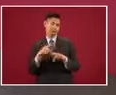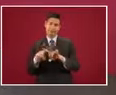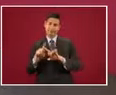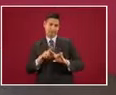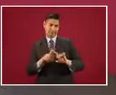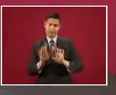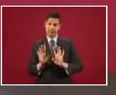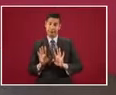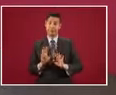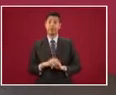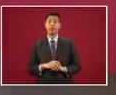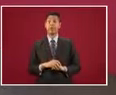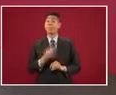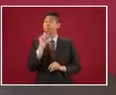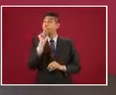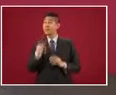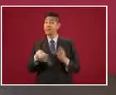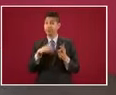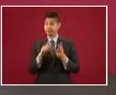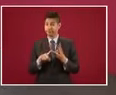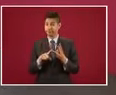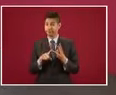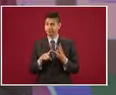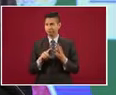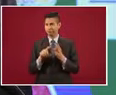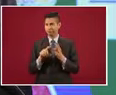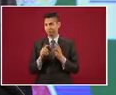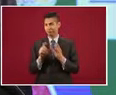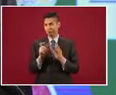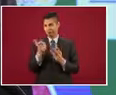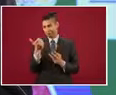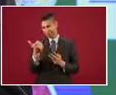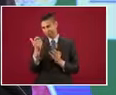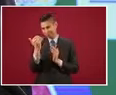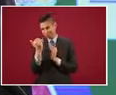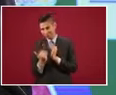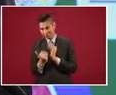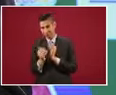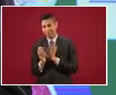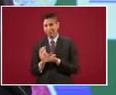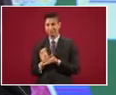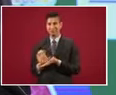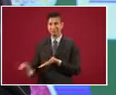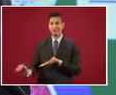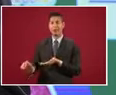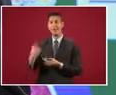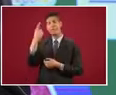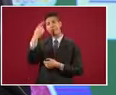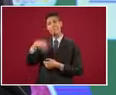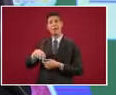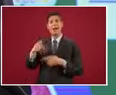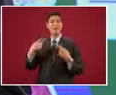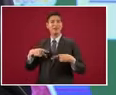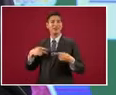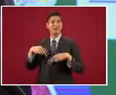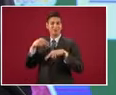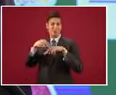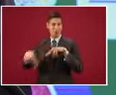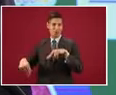y otra cantidad menor para los billeteros,